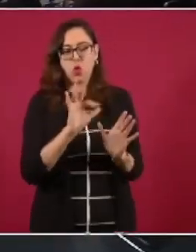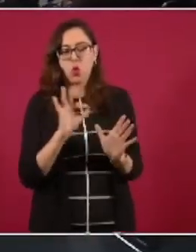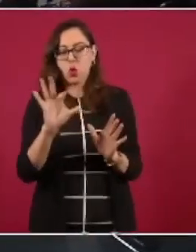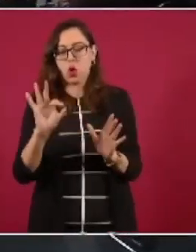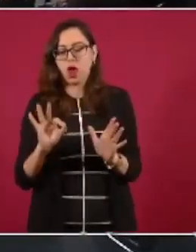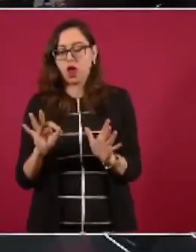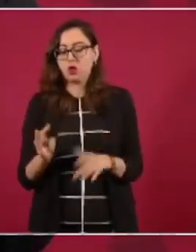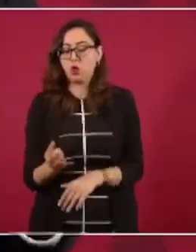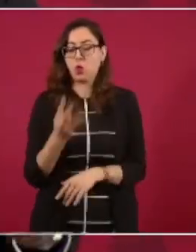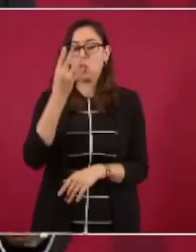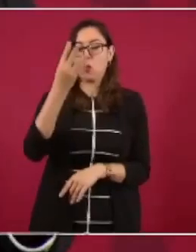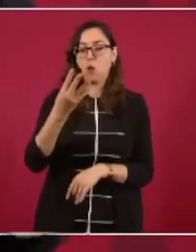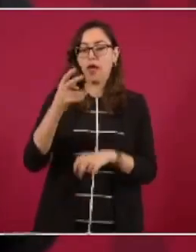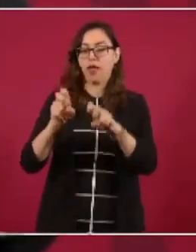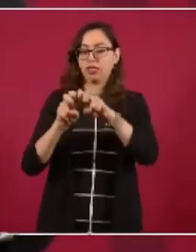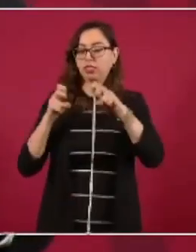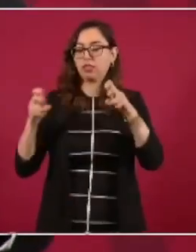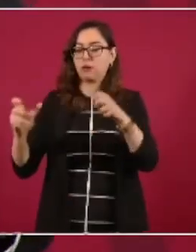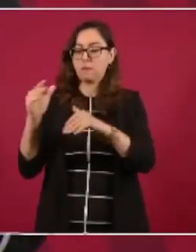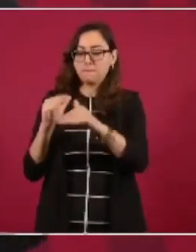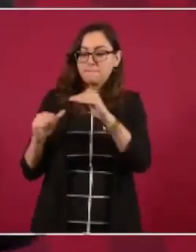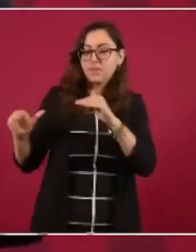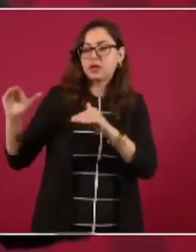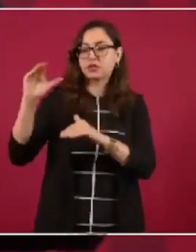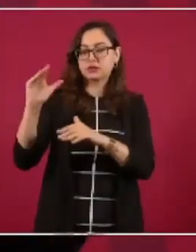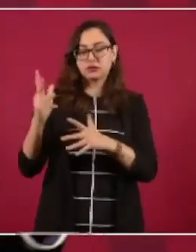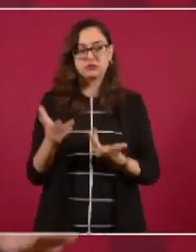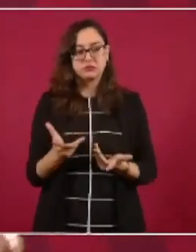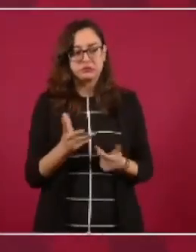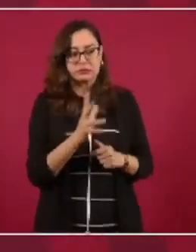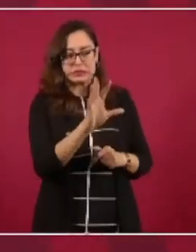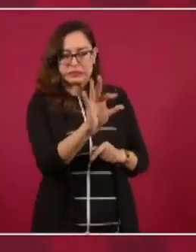9 ministros, voy a procurar enviar lo mejor,